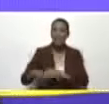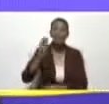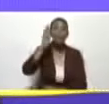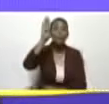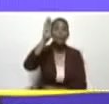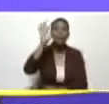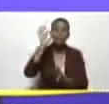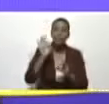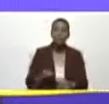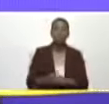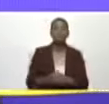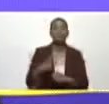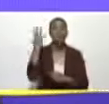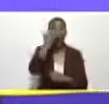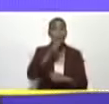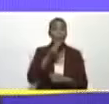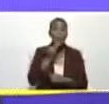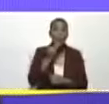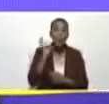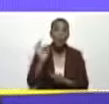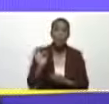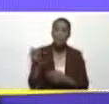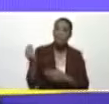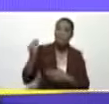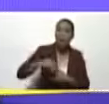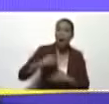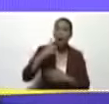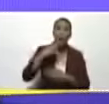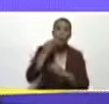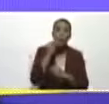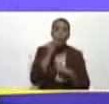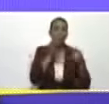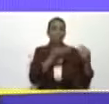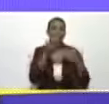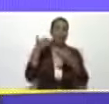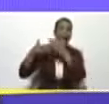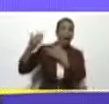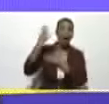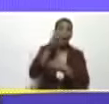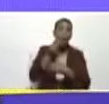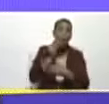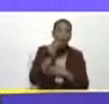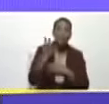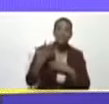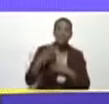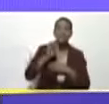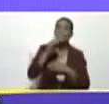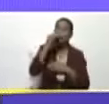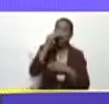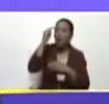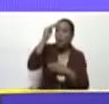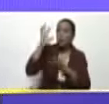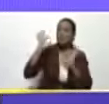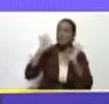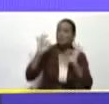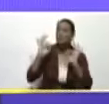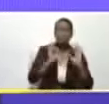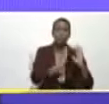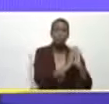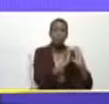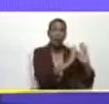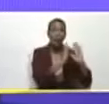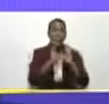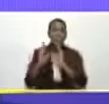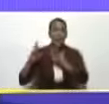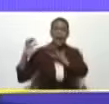futuro la juventud más joven la generación joven y la generación genial en las